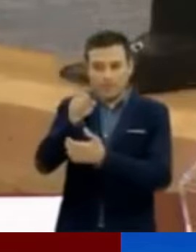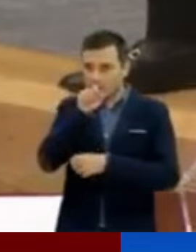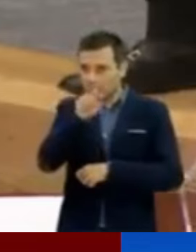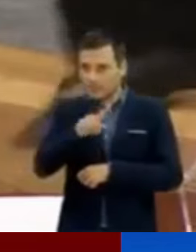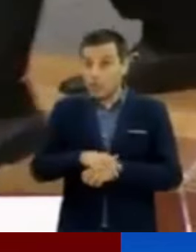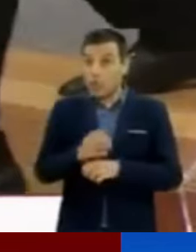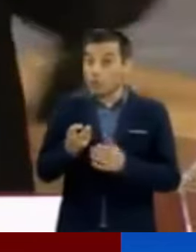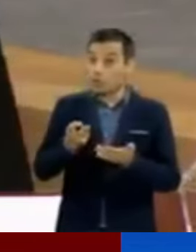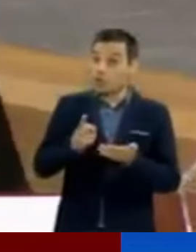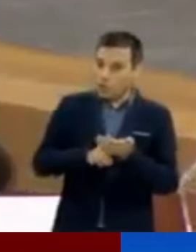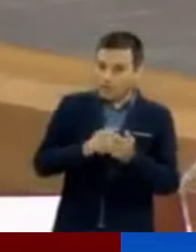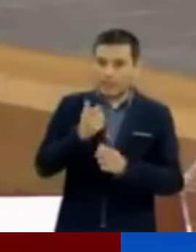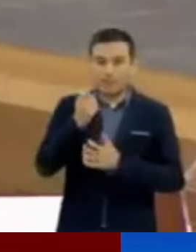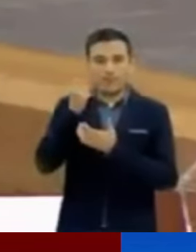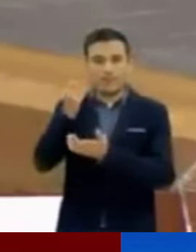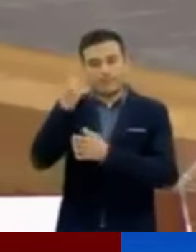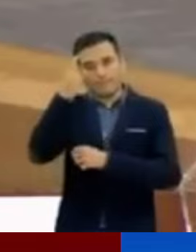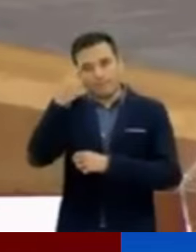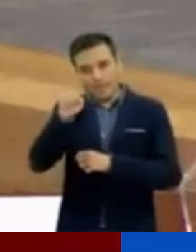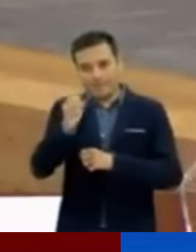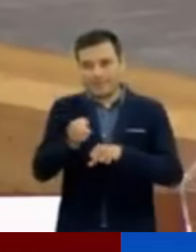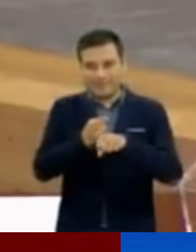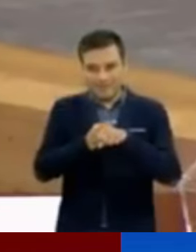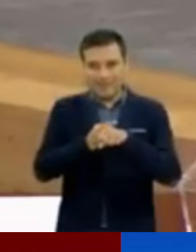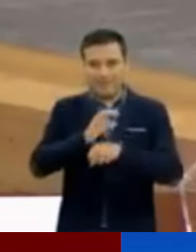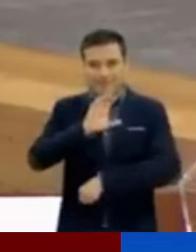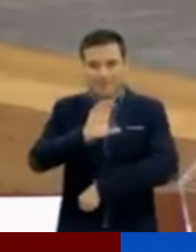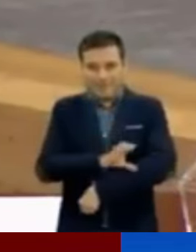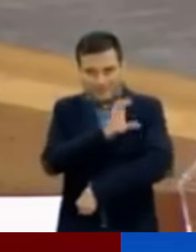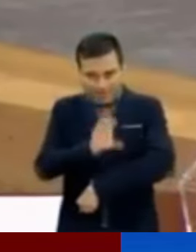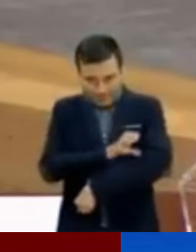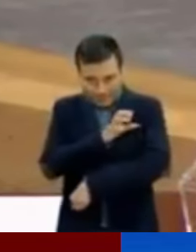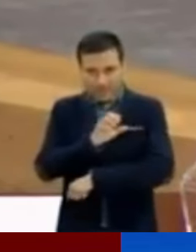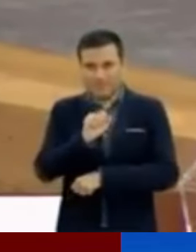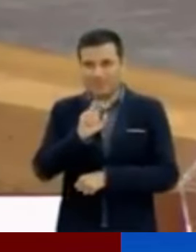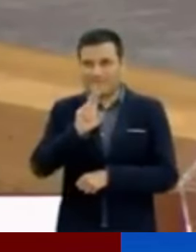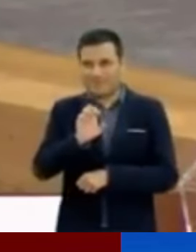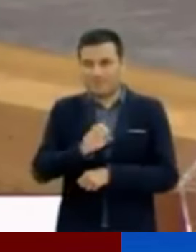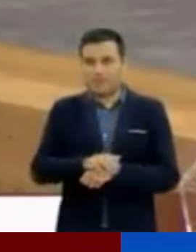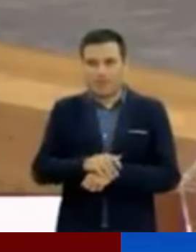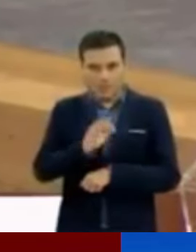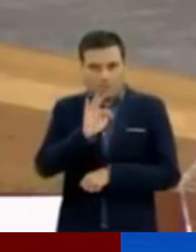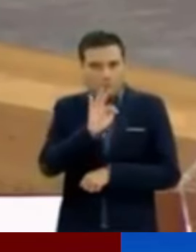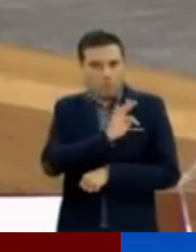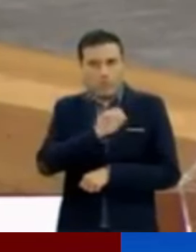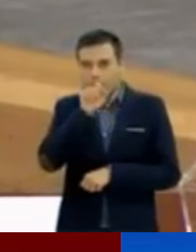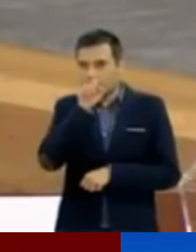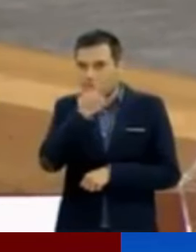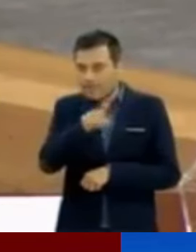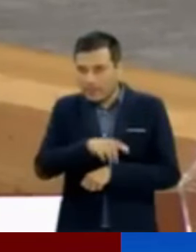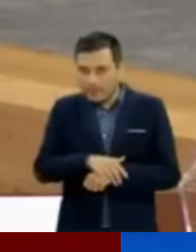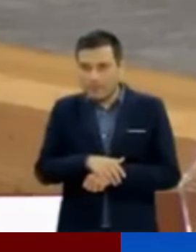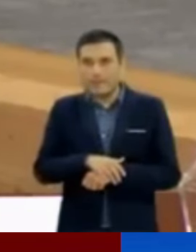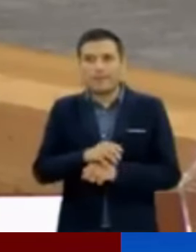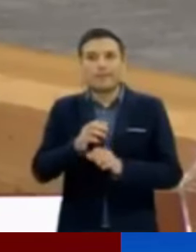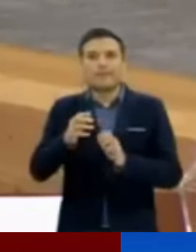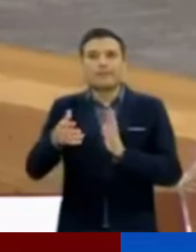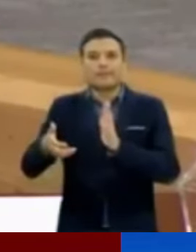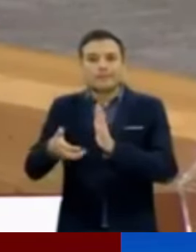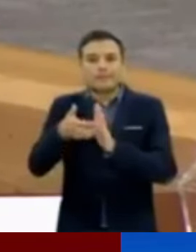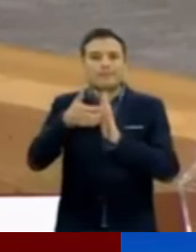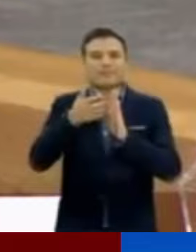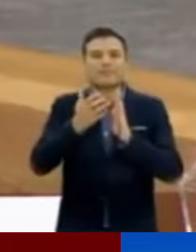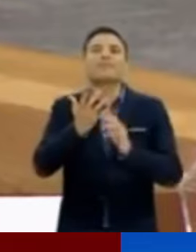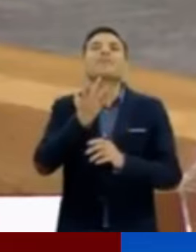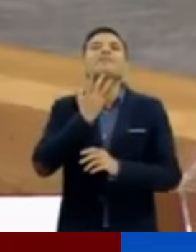de los recursos destinados para la Secretaría de Energía. Con esto se hubiera reconfigurado 10 veces todo el sistema de refinación del